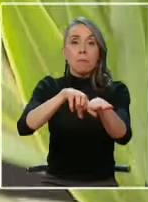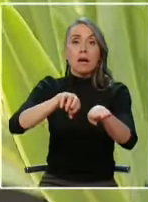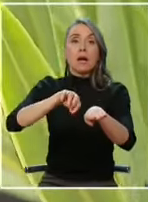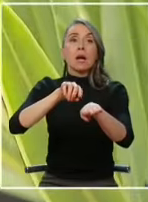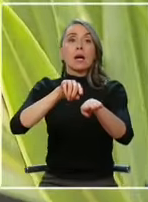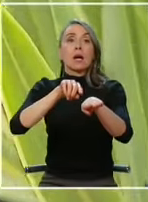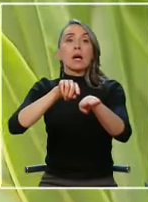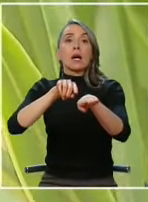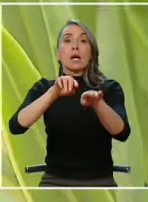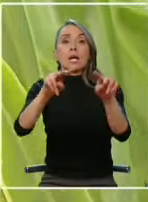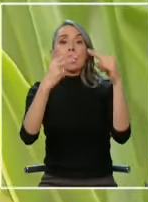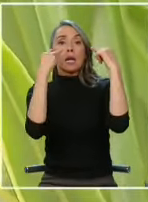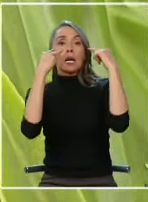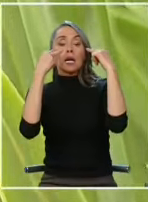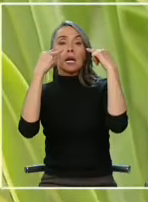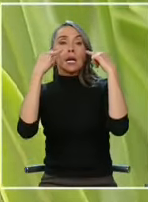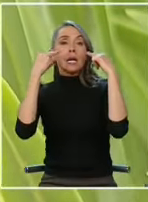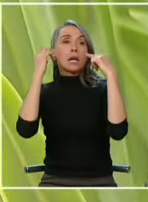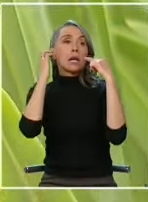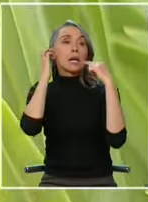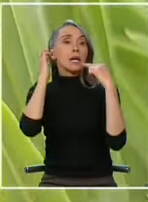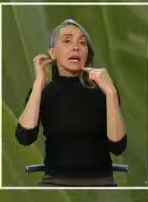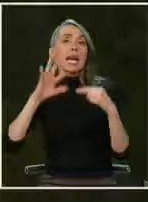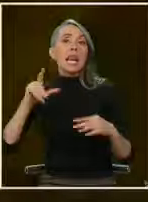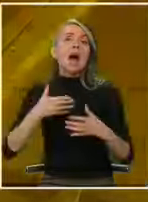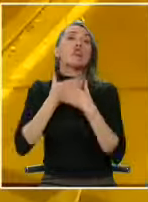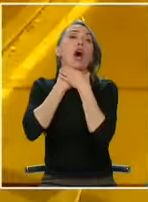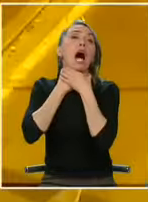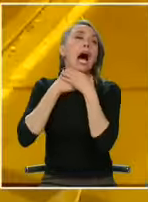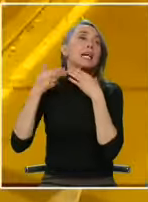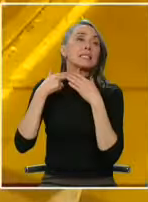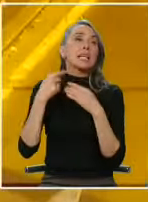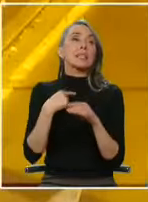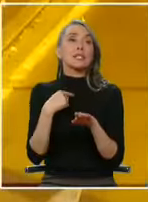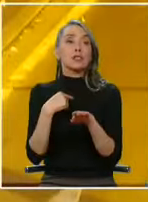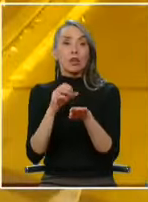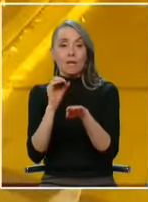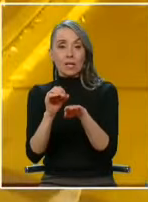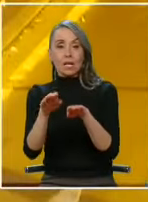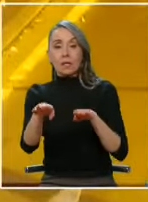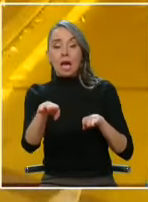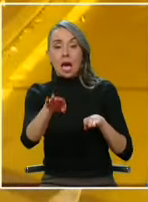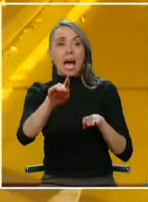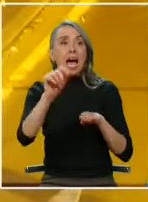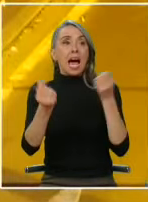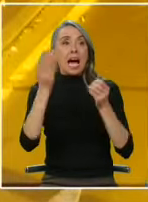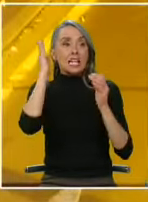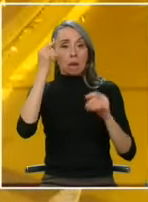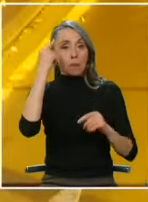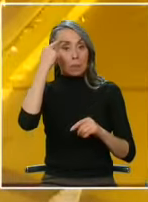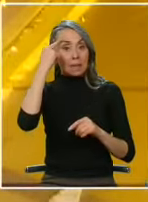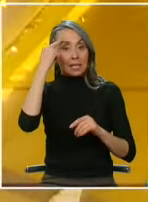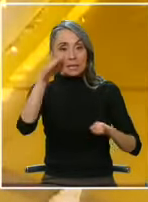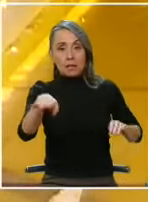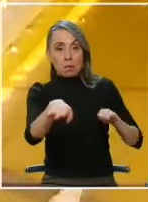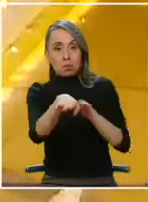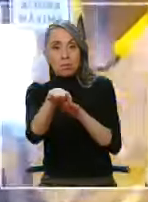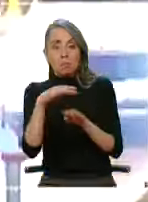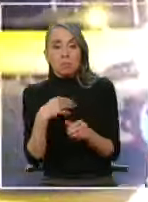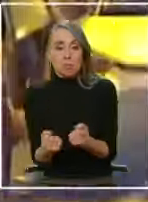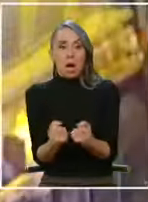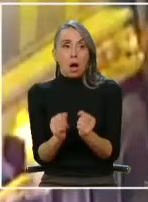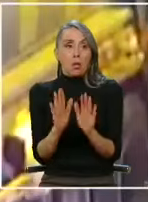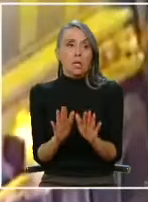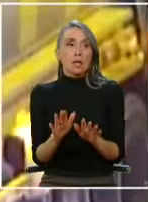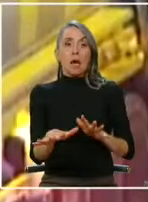cuenta que prácticamente me estaban asaltando choqué directamente en verdad no me iba mi pensamiento no acá fue bajarme del auto